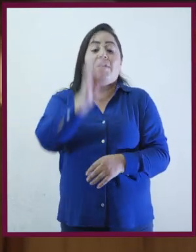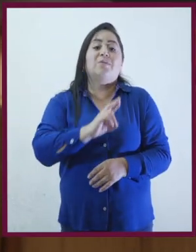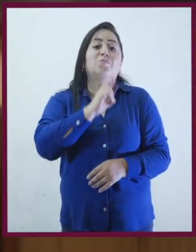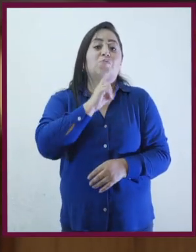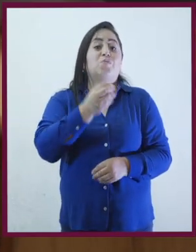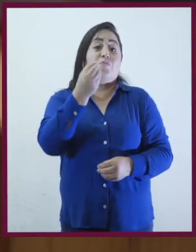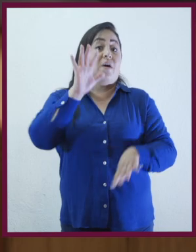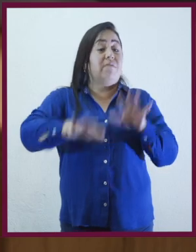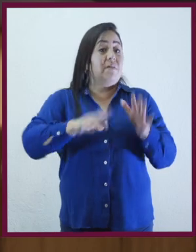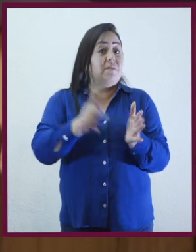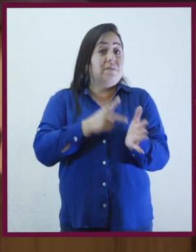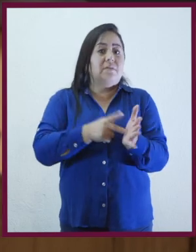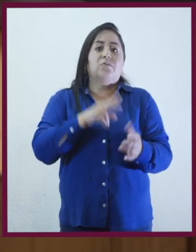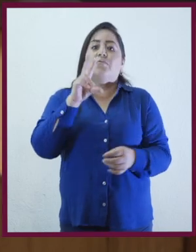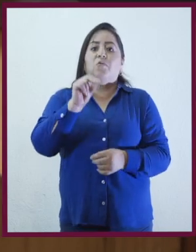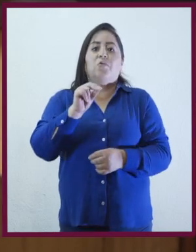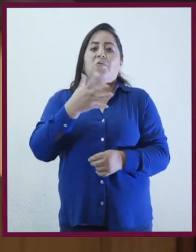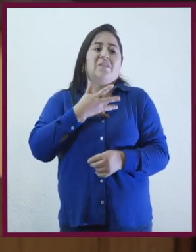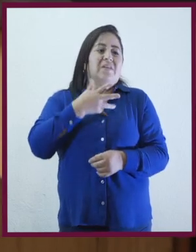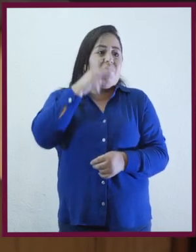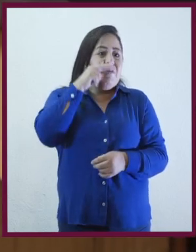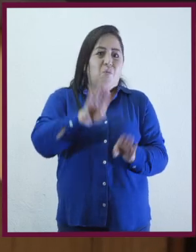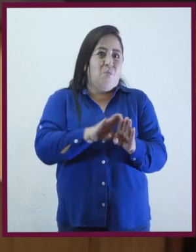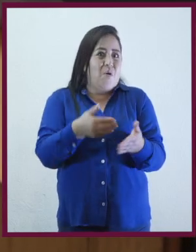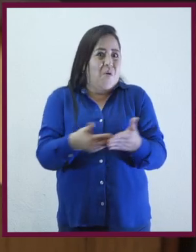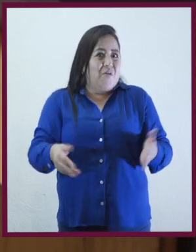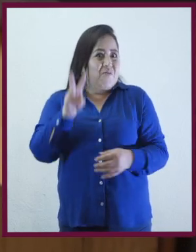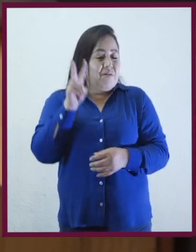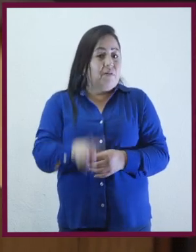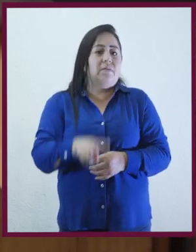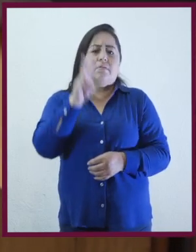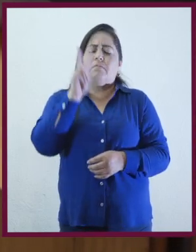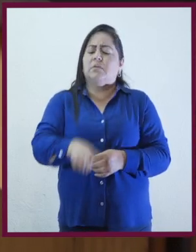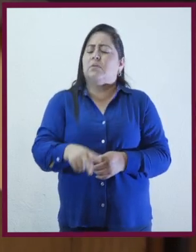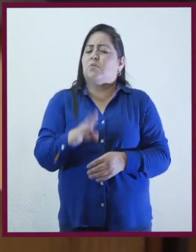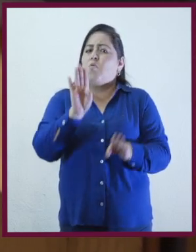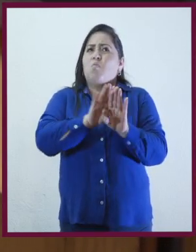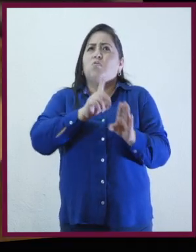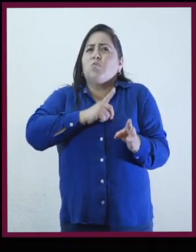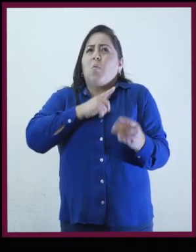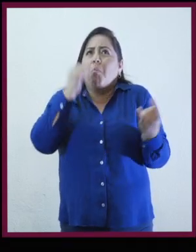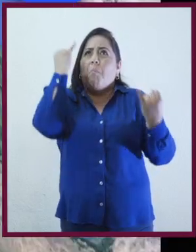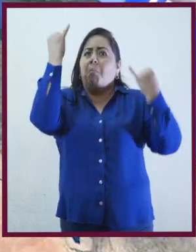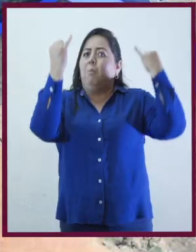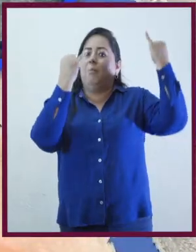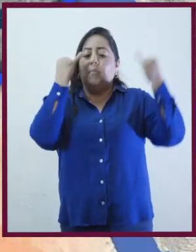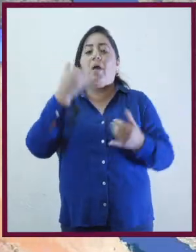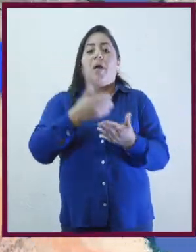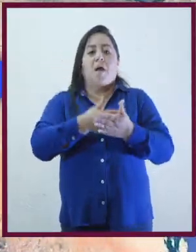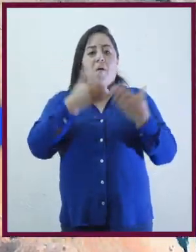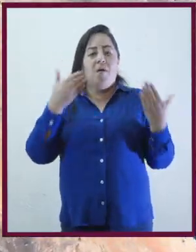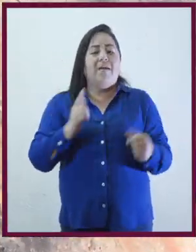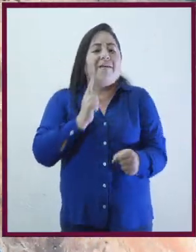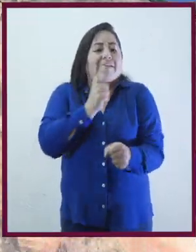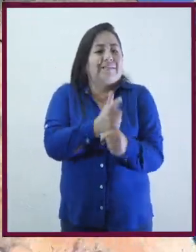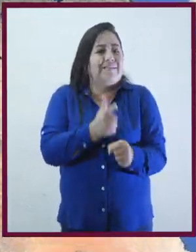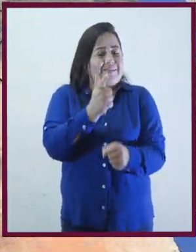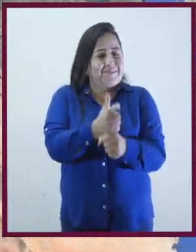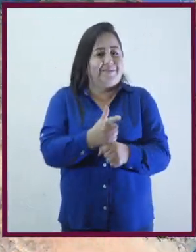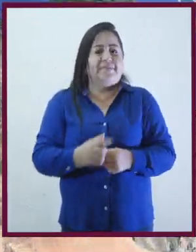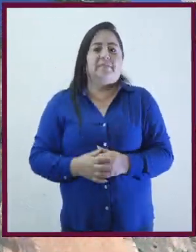que muchas veces no tenía que ver con la realidad. Era una fantasía. Vamos a